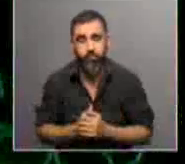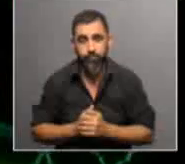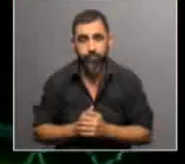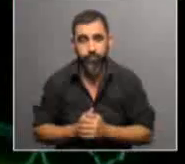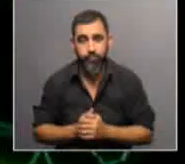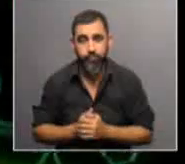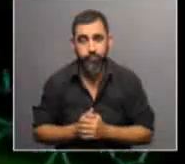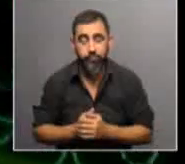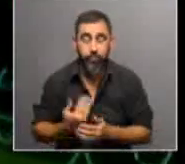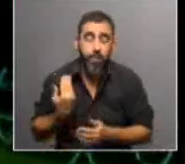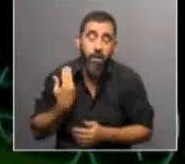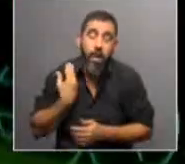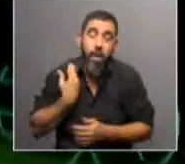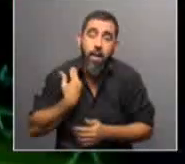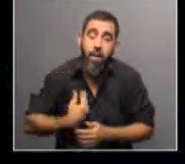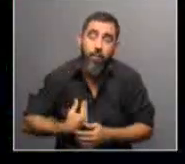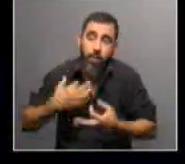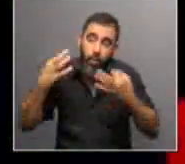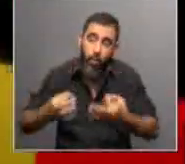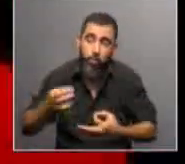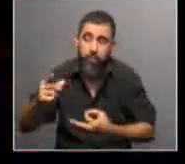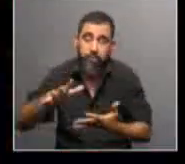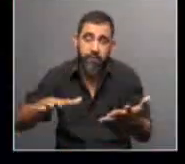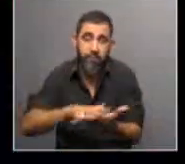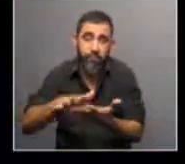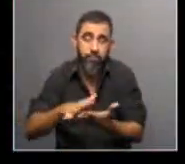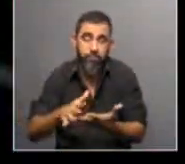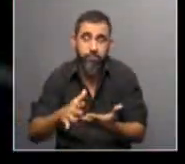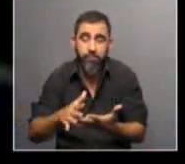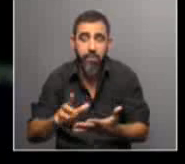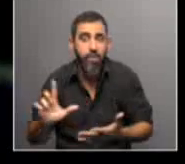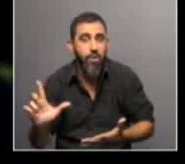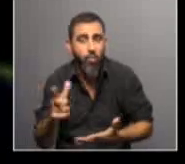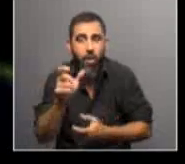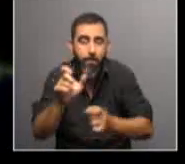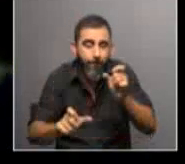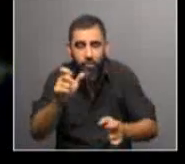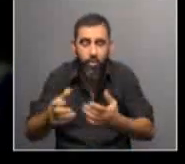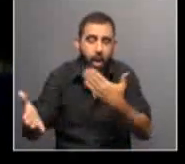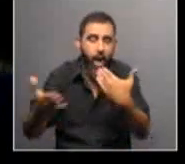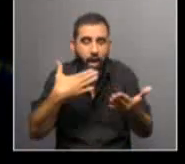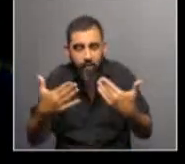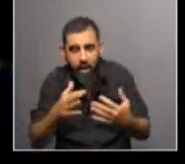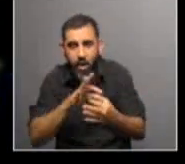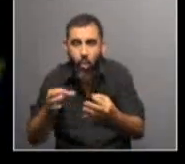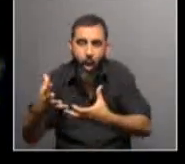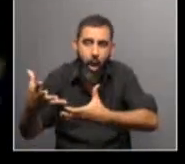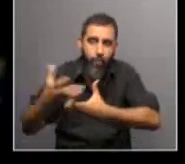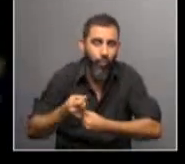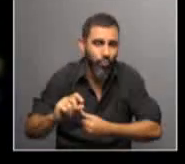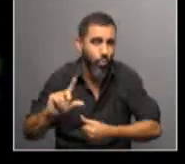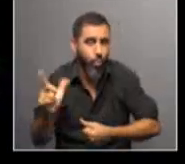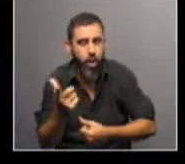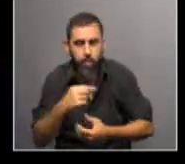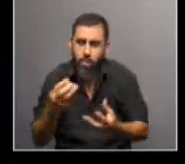Es lamentablemente que se pasó y no tenía la persona para hablar o estaba cerca de él, pero sí,